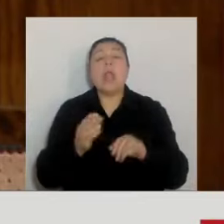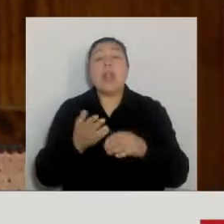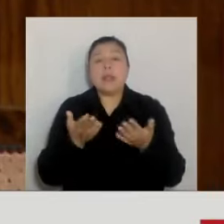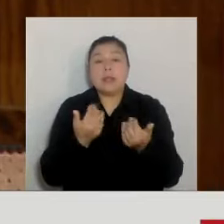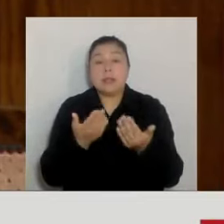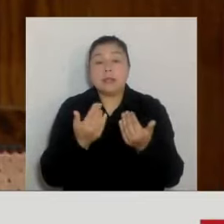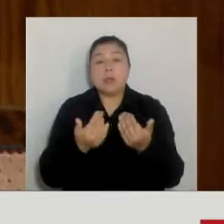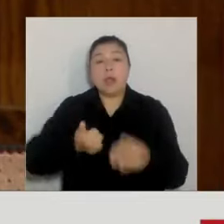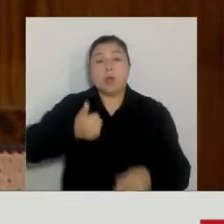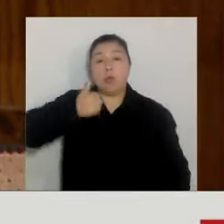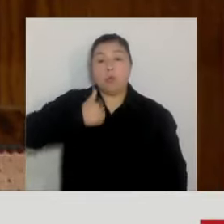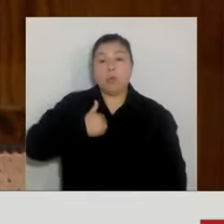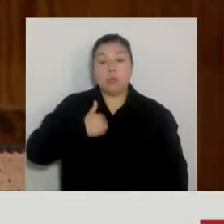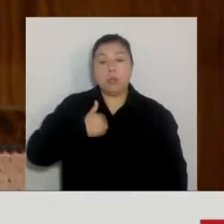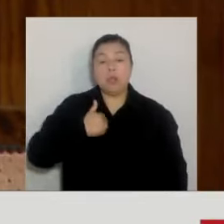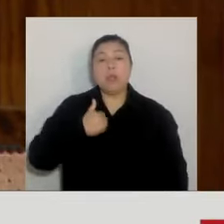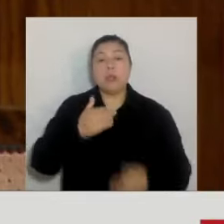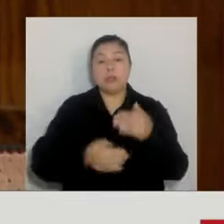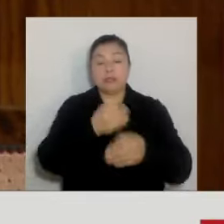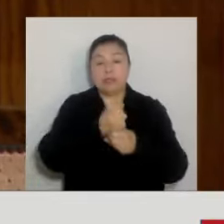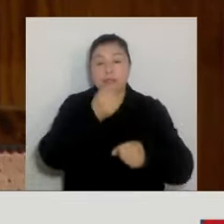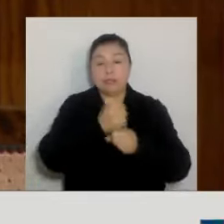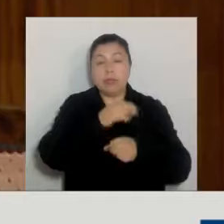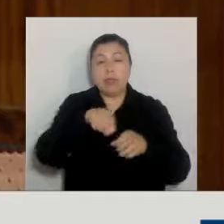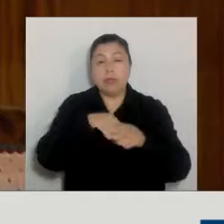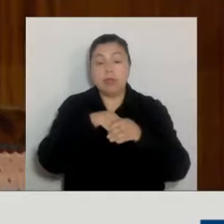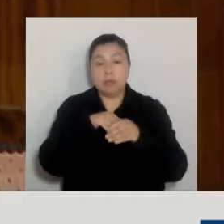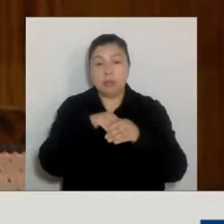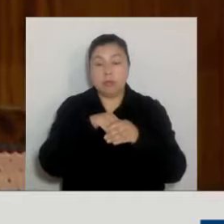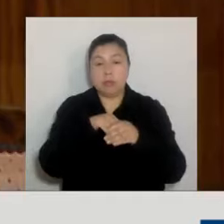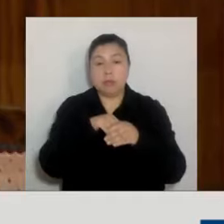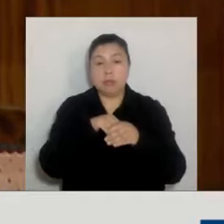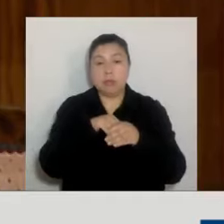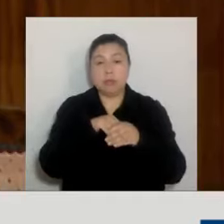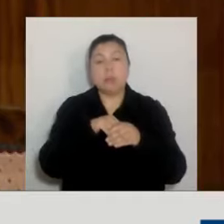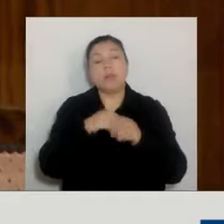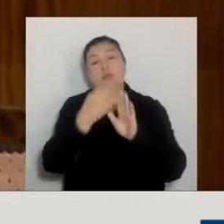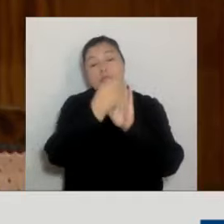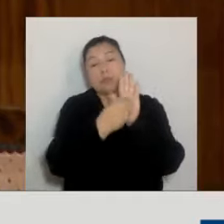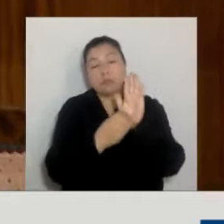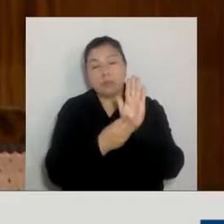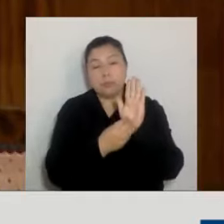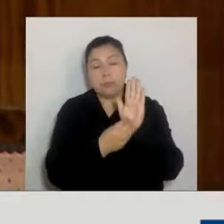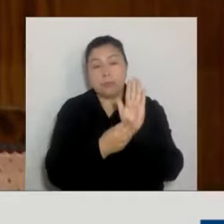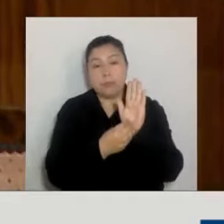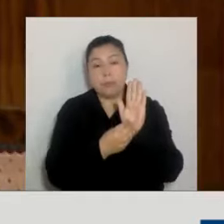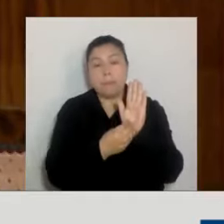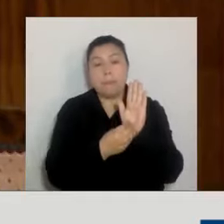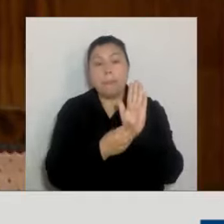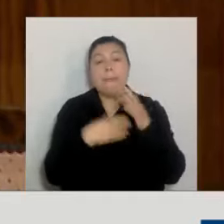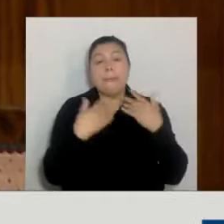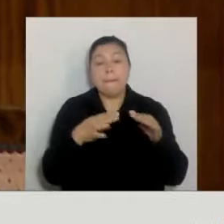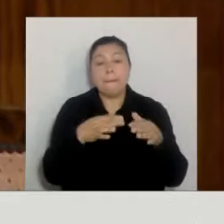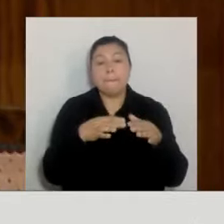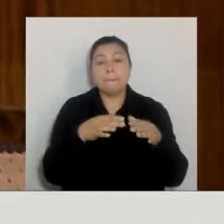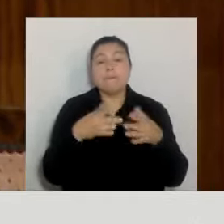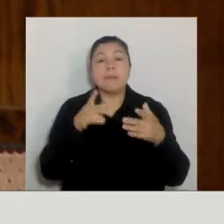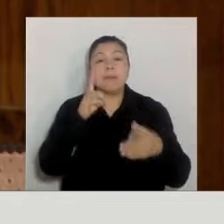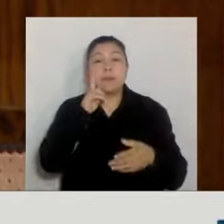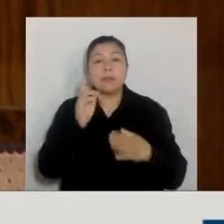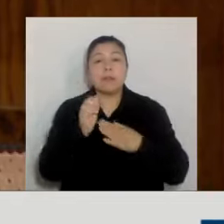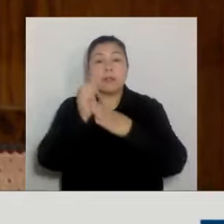cumplimiento de sus funciones dentro del ámbito de sus competencias en lo referido a la gobernanza la